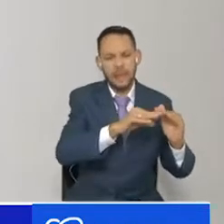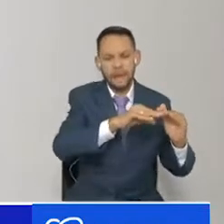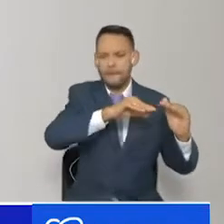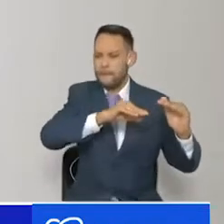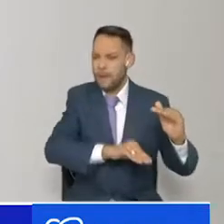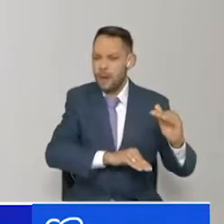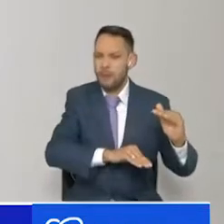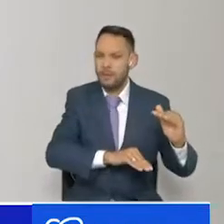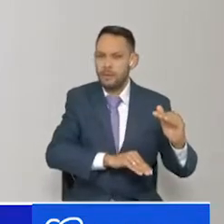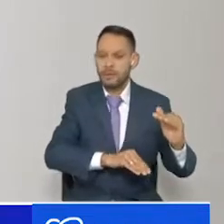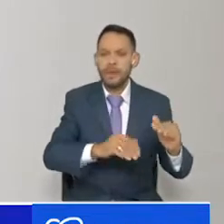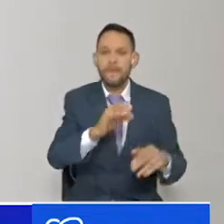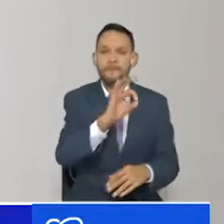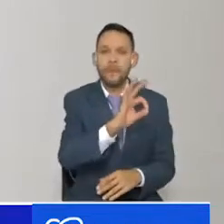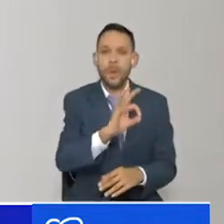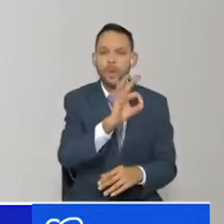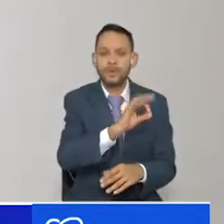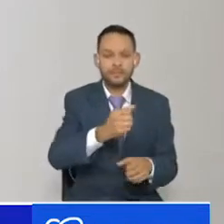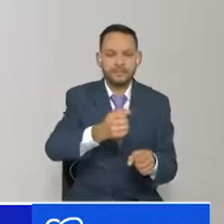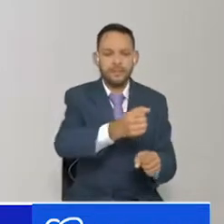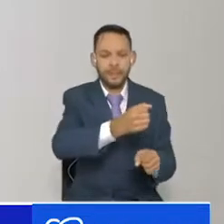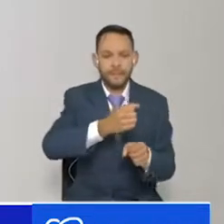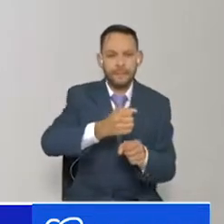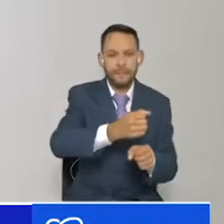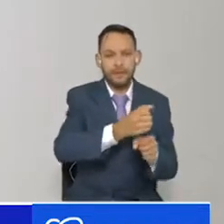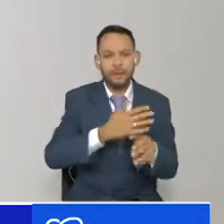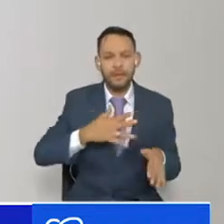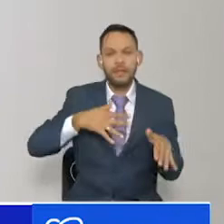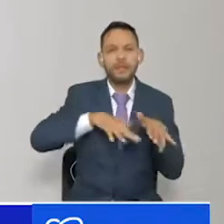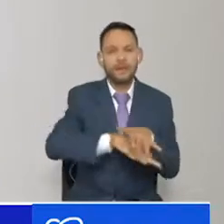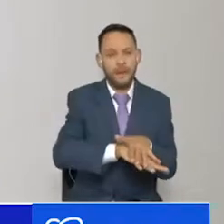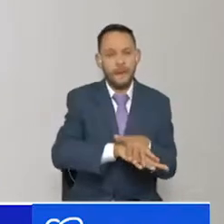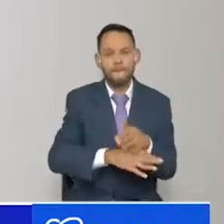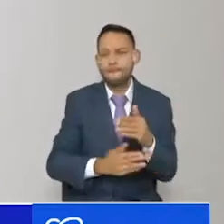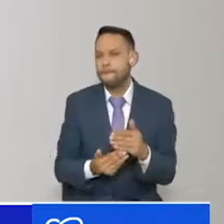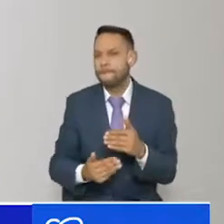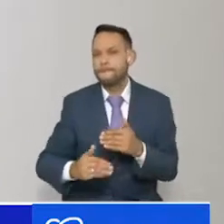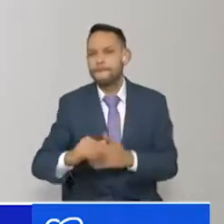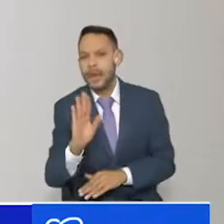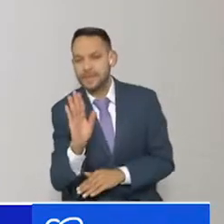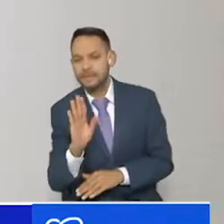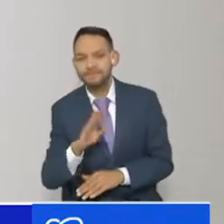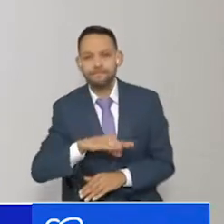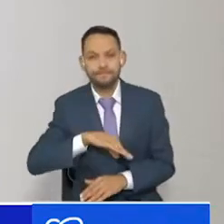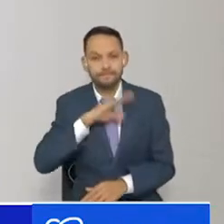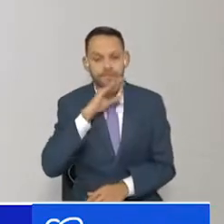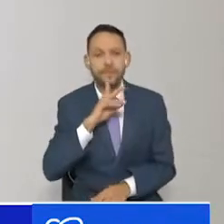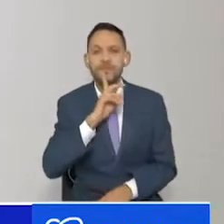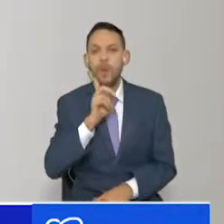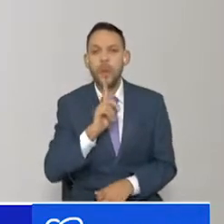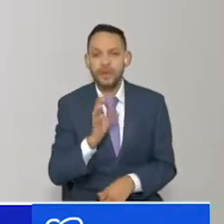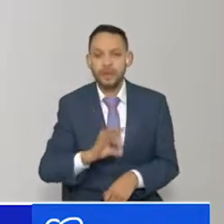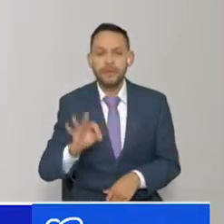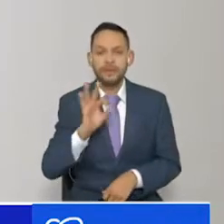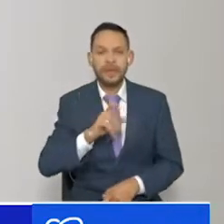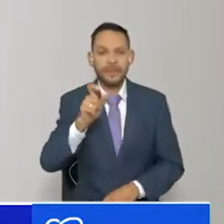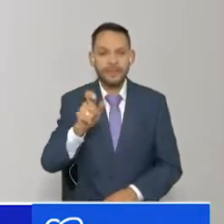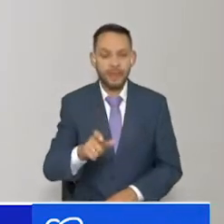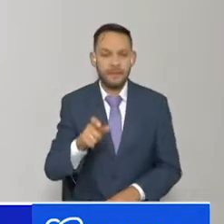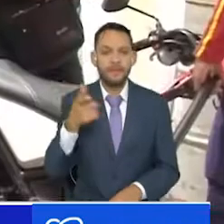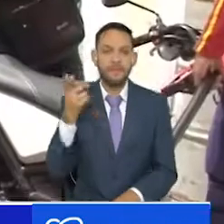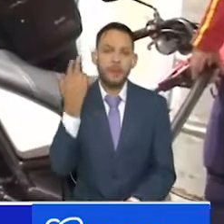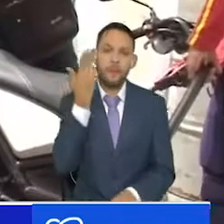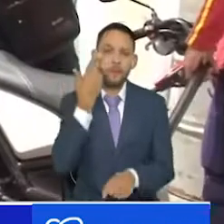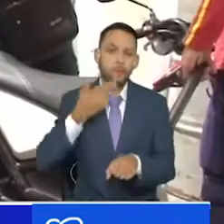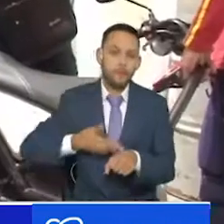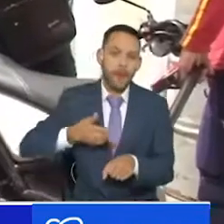bajar ese porcentaje de mezcla digamos que en el caso extremo si no alcanza pues sería utilizar gasolina sin